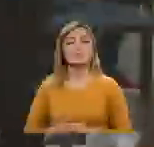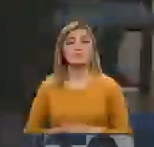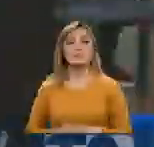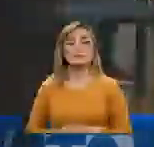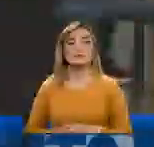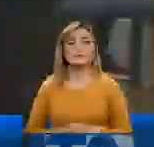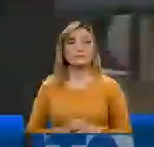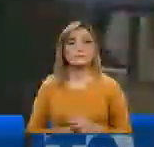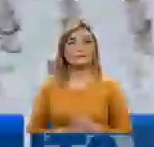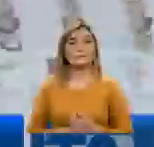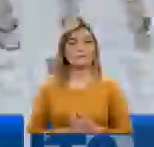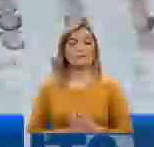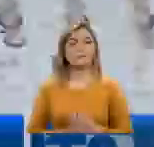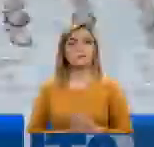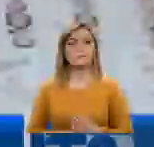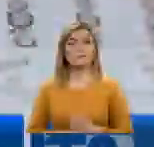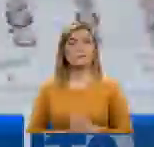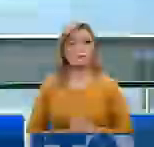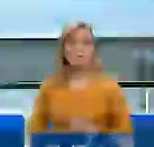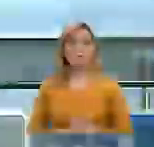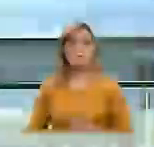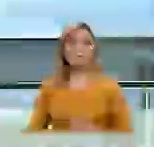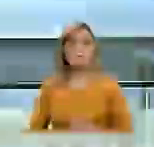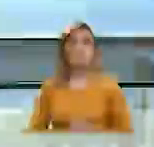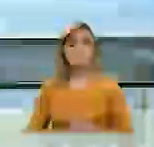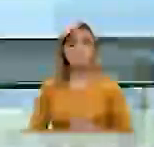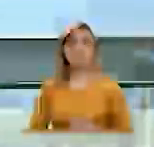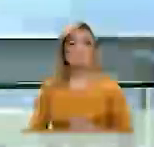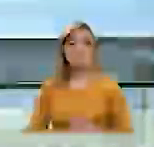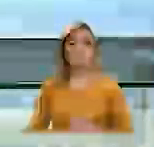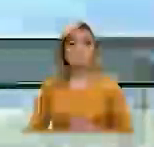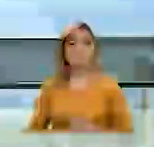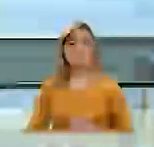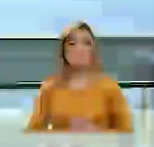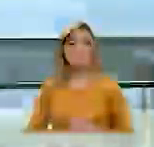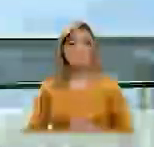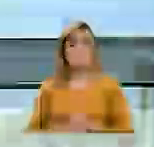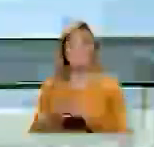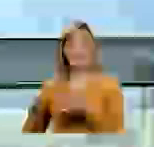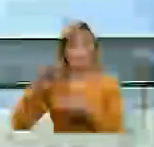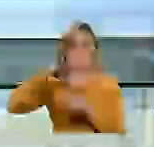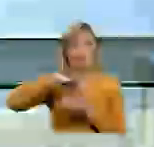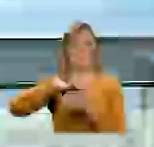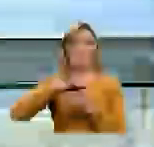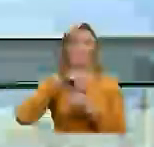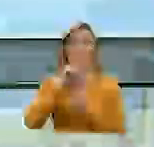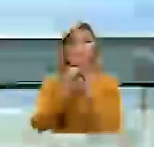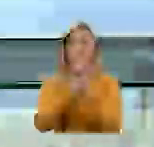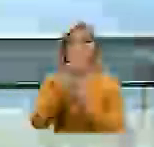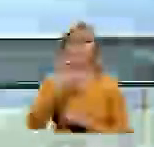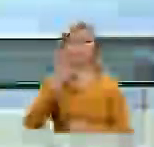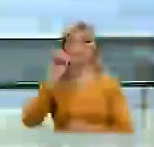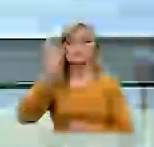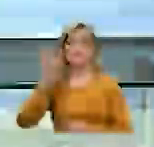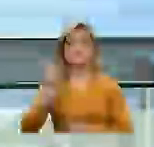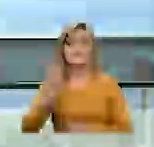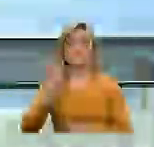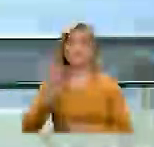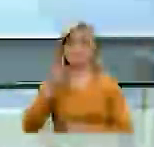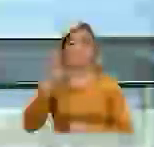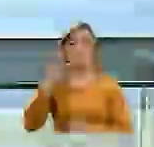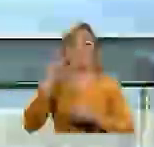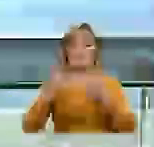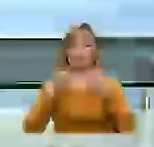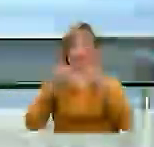Guayaquil, Carlos Acoto, 24 horas. En las elecciones del 2006 hubo 13